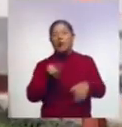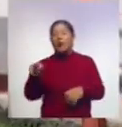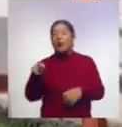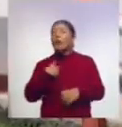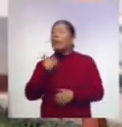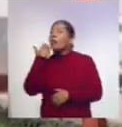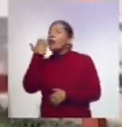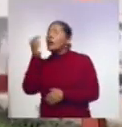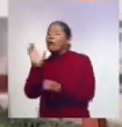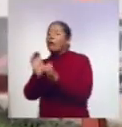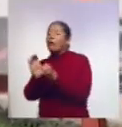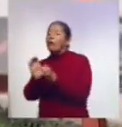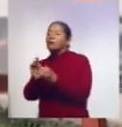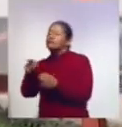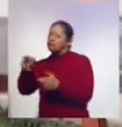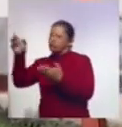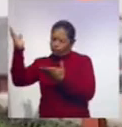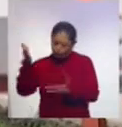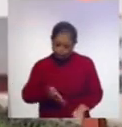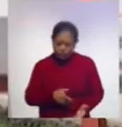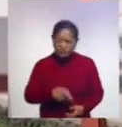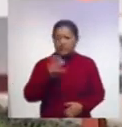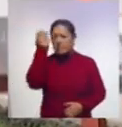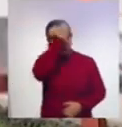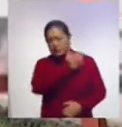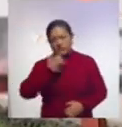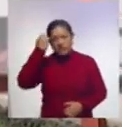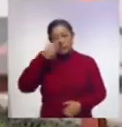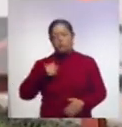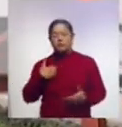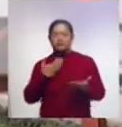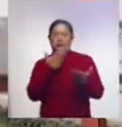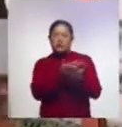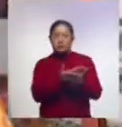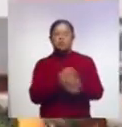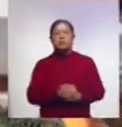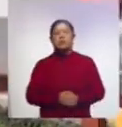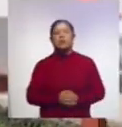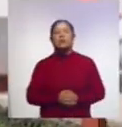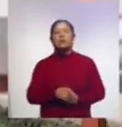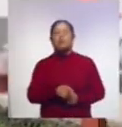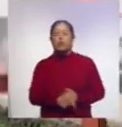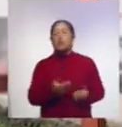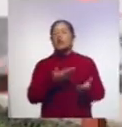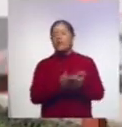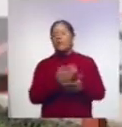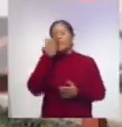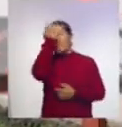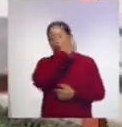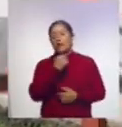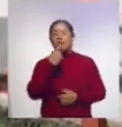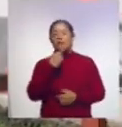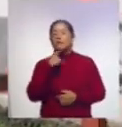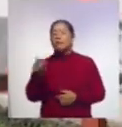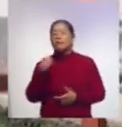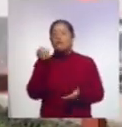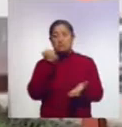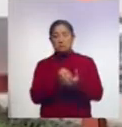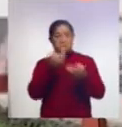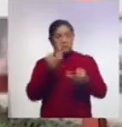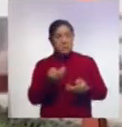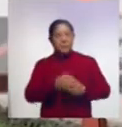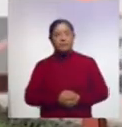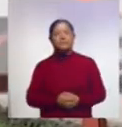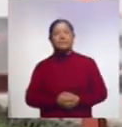venir a hacer el examen, solicitar el examen ROCO, hacer el examen ROCO y de acreditarlo,